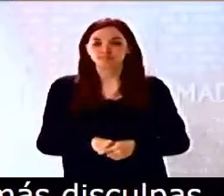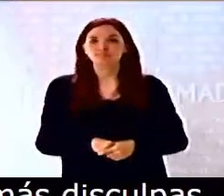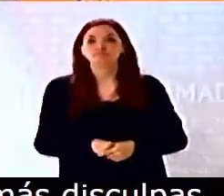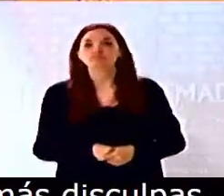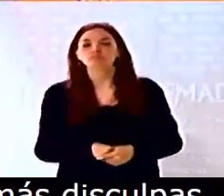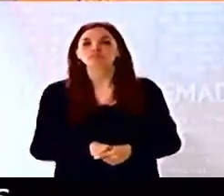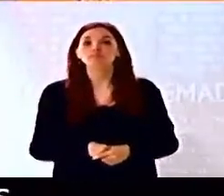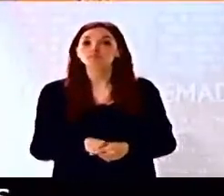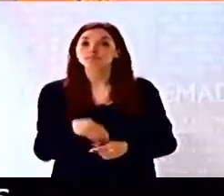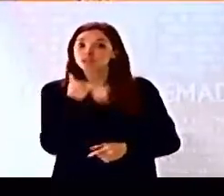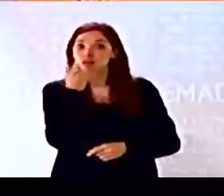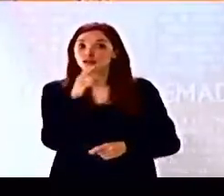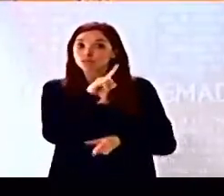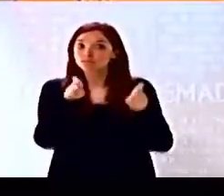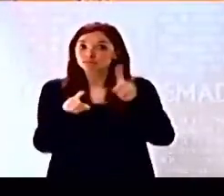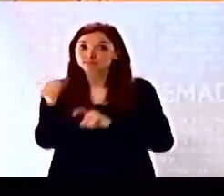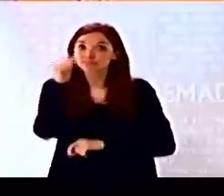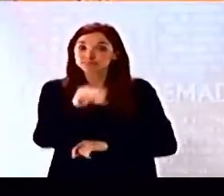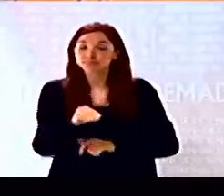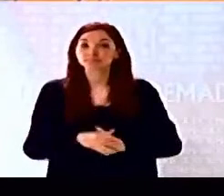¿Hay algo más?